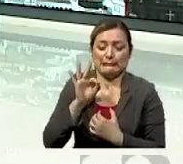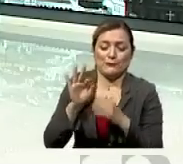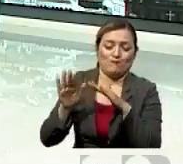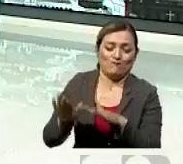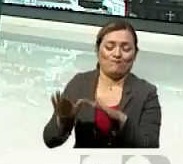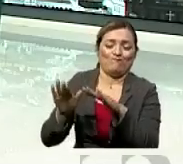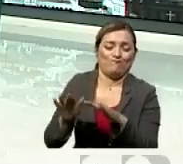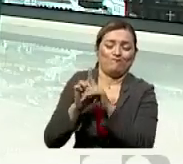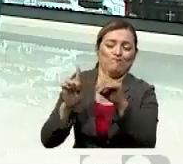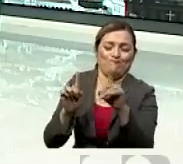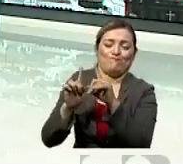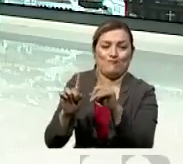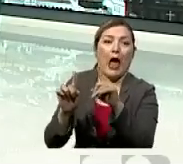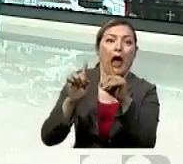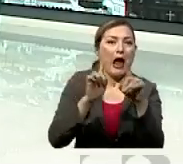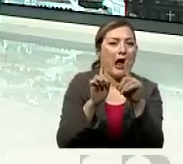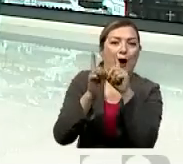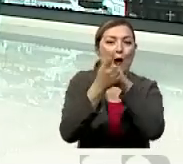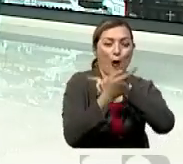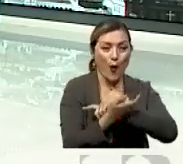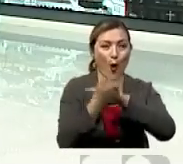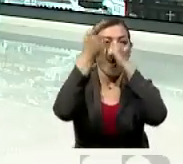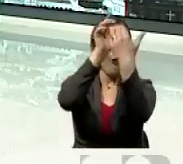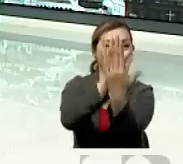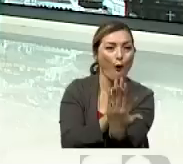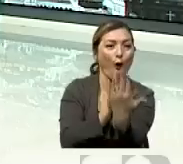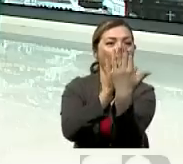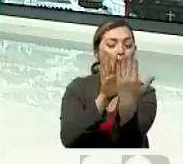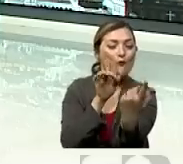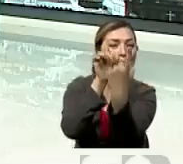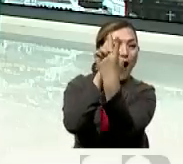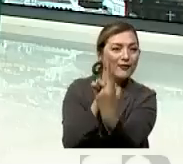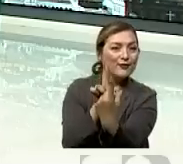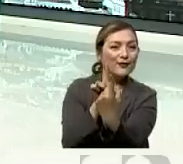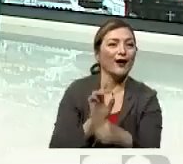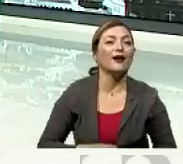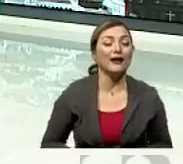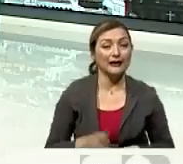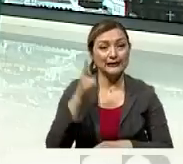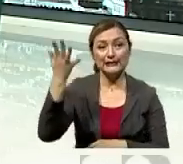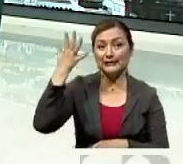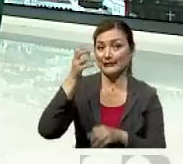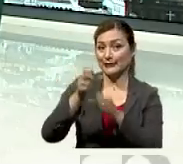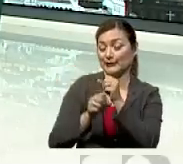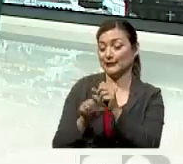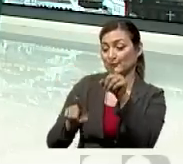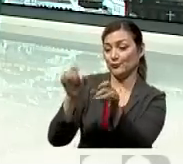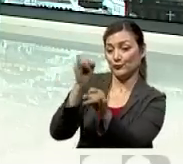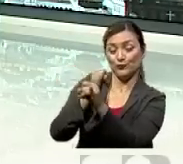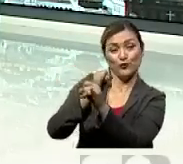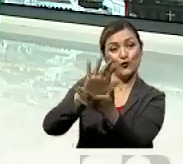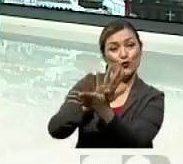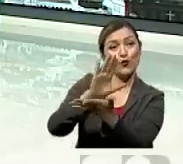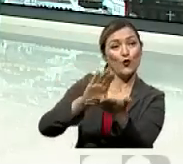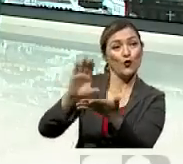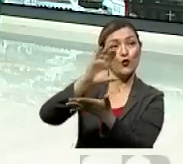decíamos, 100% presencial. Recordemos que incluso en el régimen anterior o en el año lectivo anterior, algunas instituciones educativas